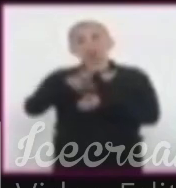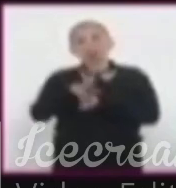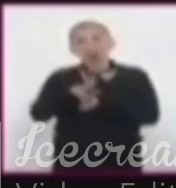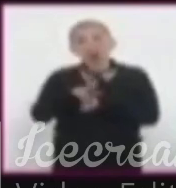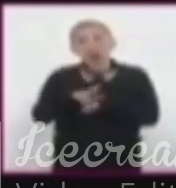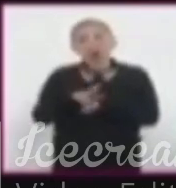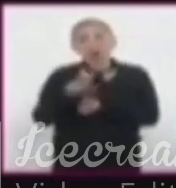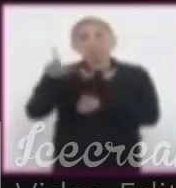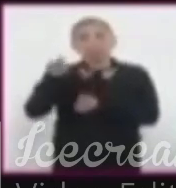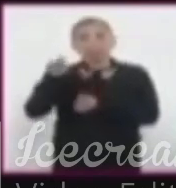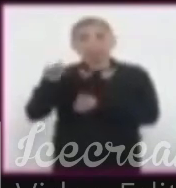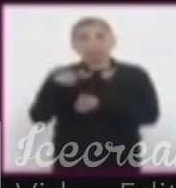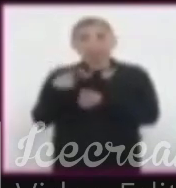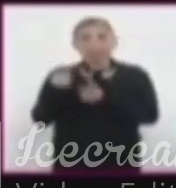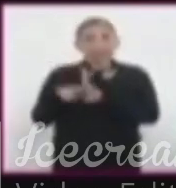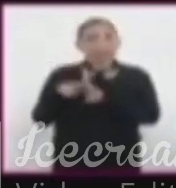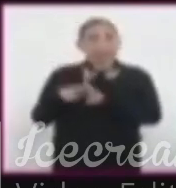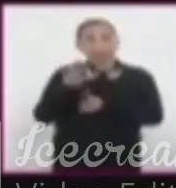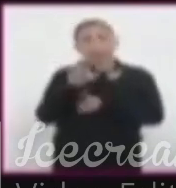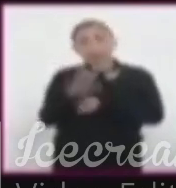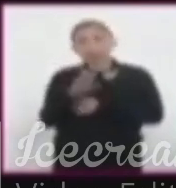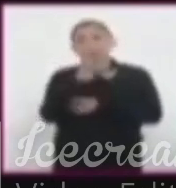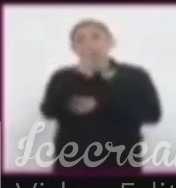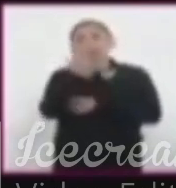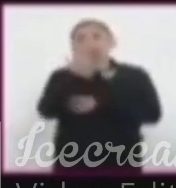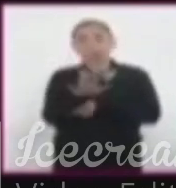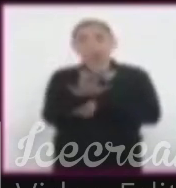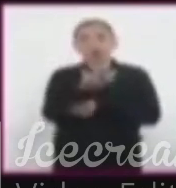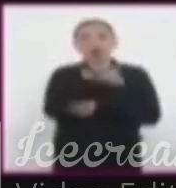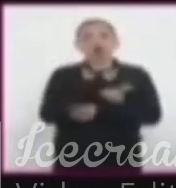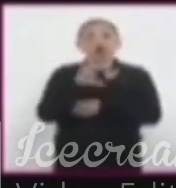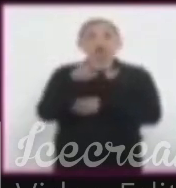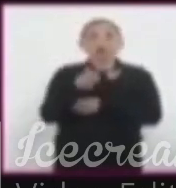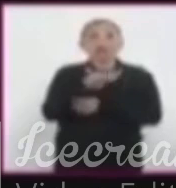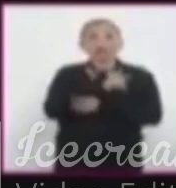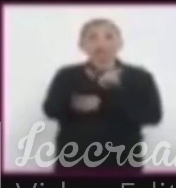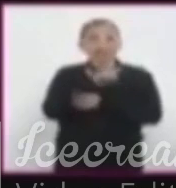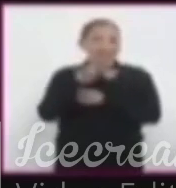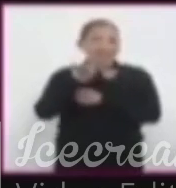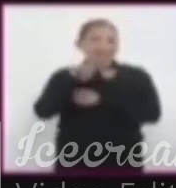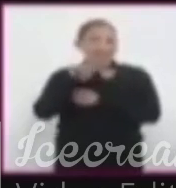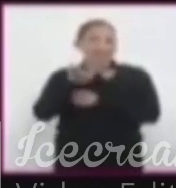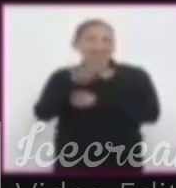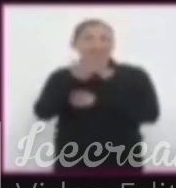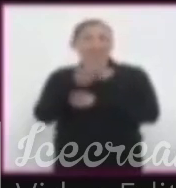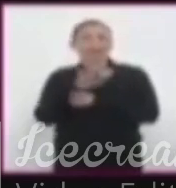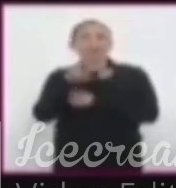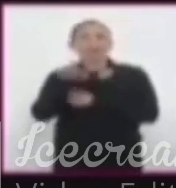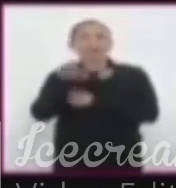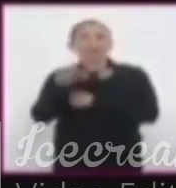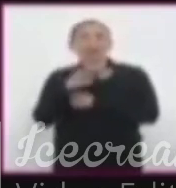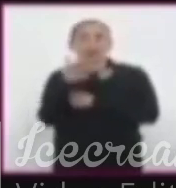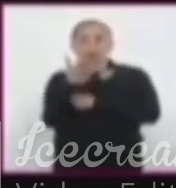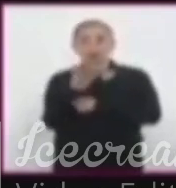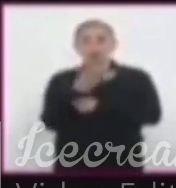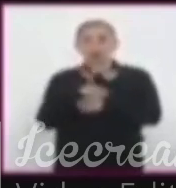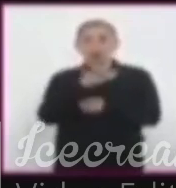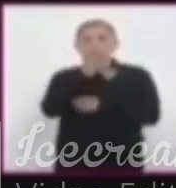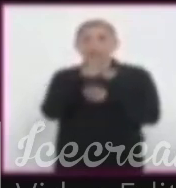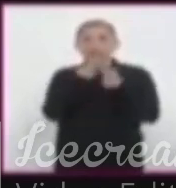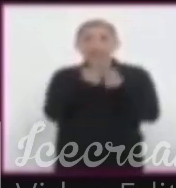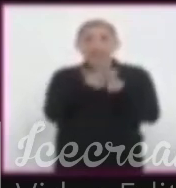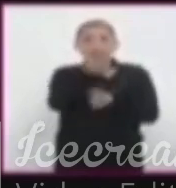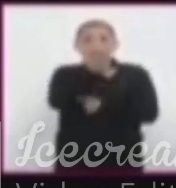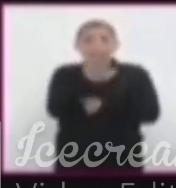y 80 dividido entre 20 es 4. Hemos obtenido que X es igual a 5 cuartos. Pero X